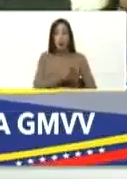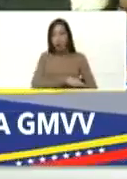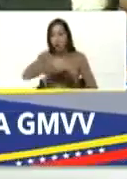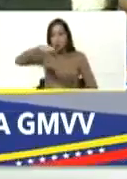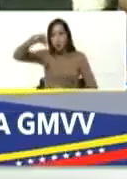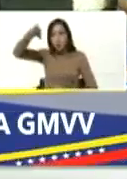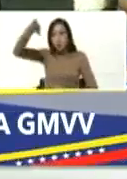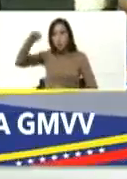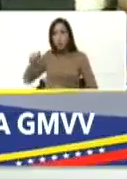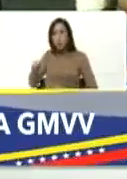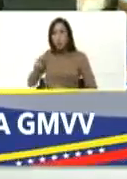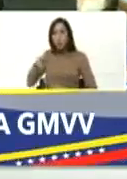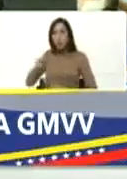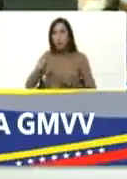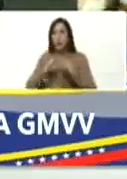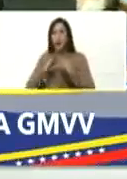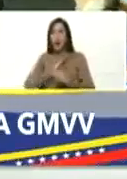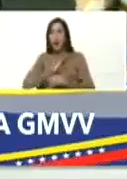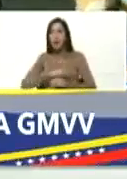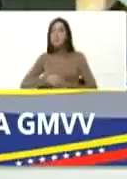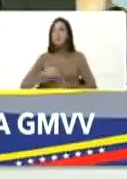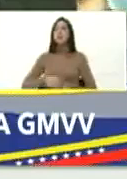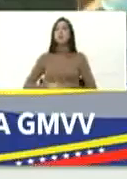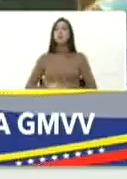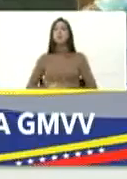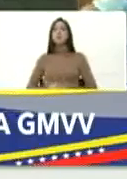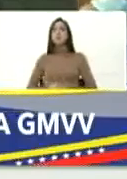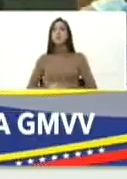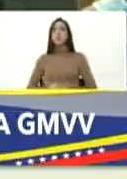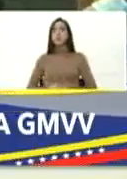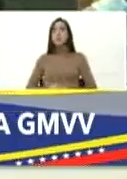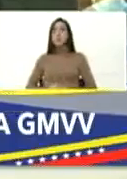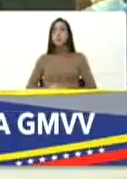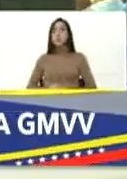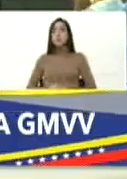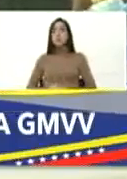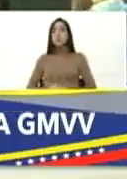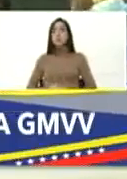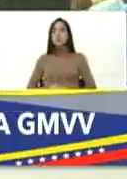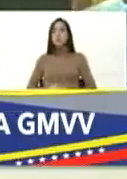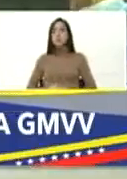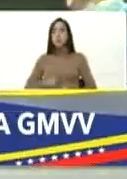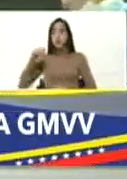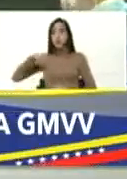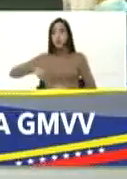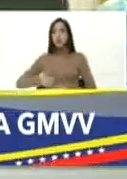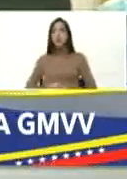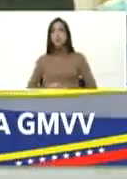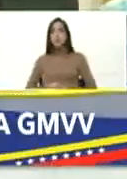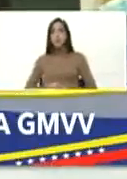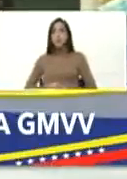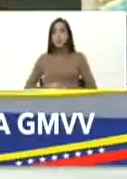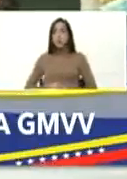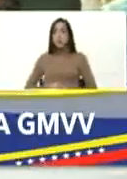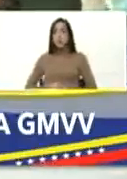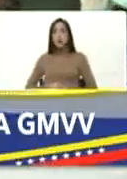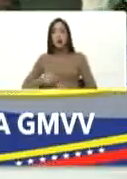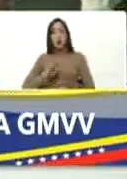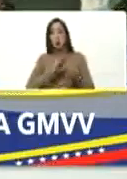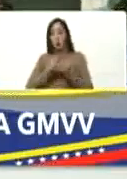propiedad, de la vivienda aquí en el urbanismo Cacique India